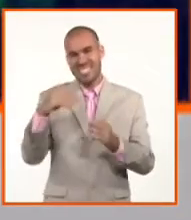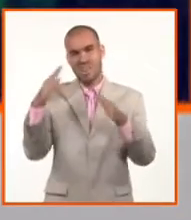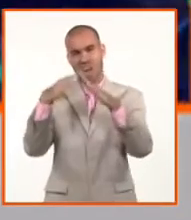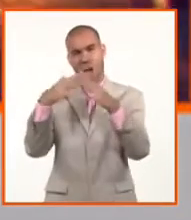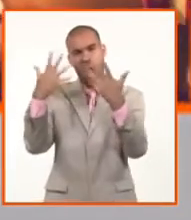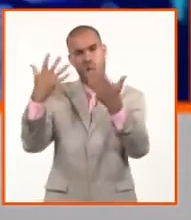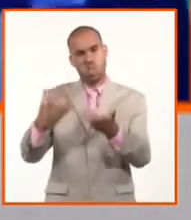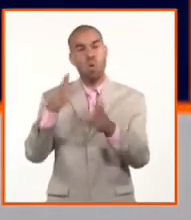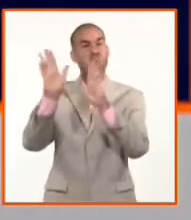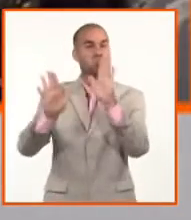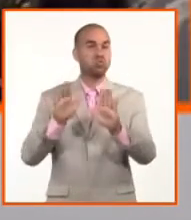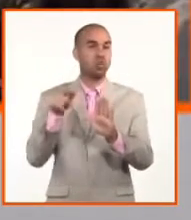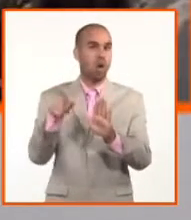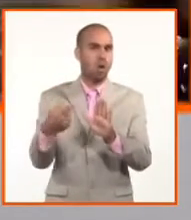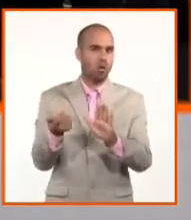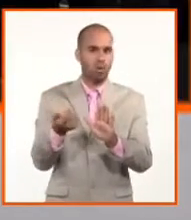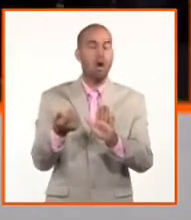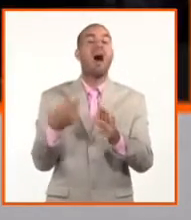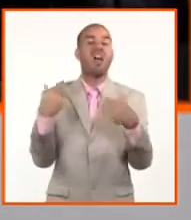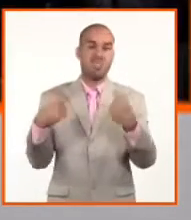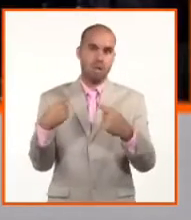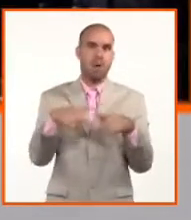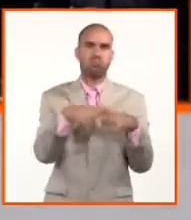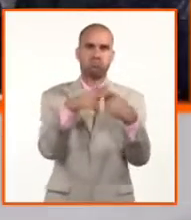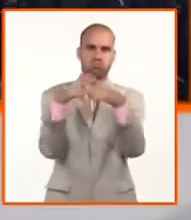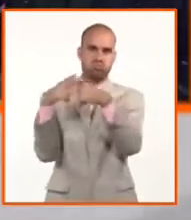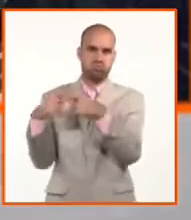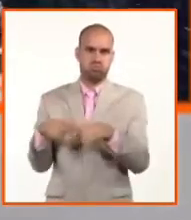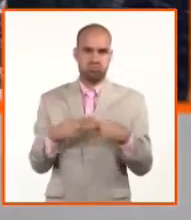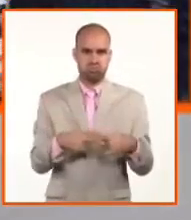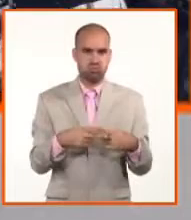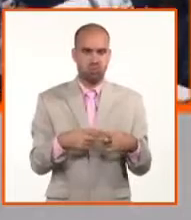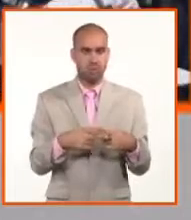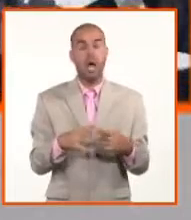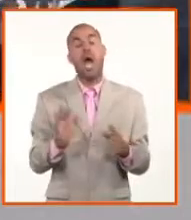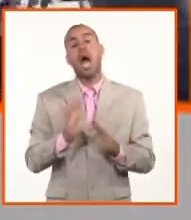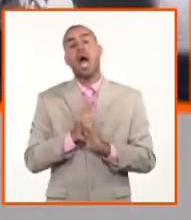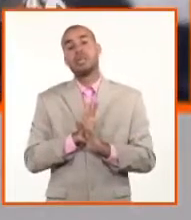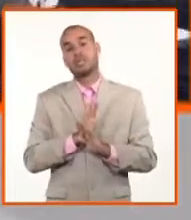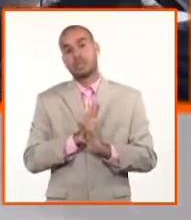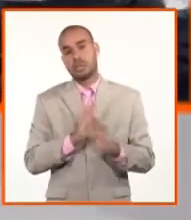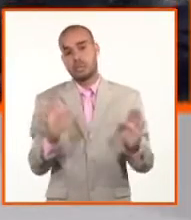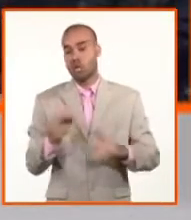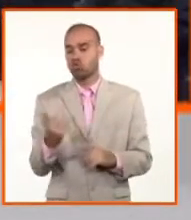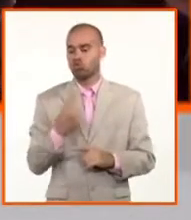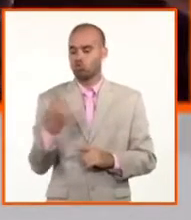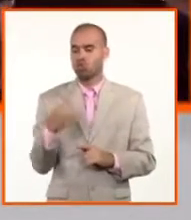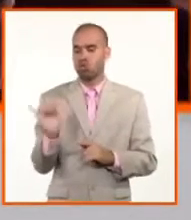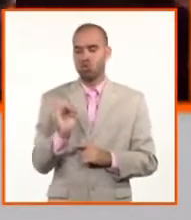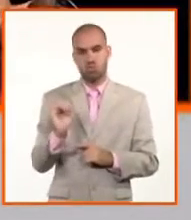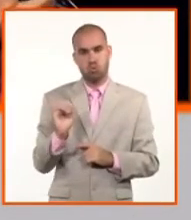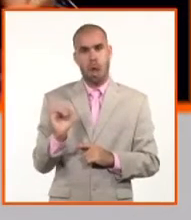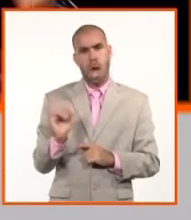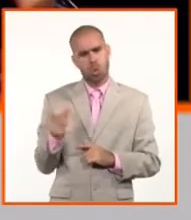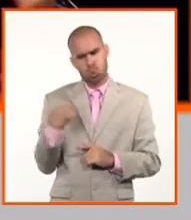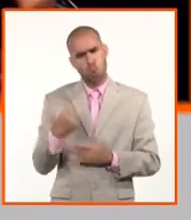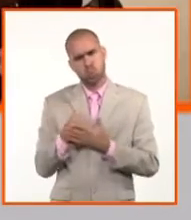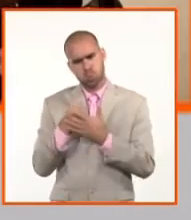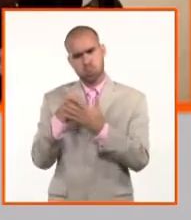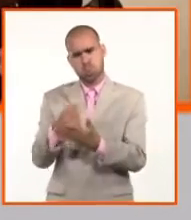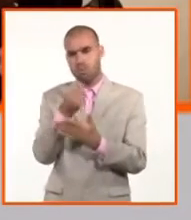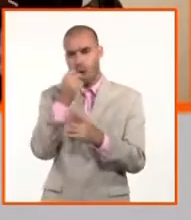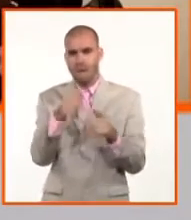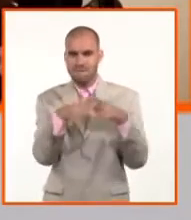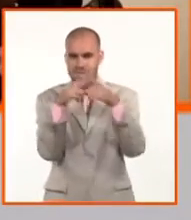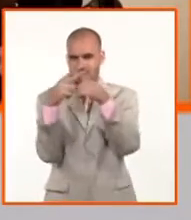necesidad de que se interviniera, y que, bueno, pues de alguna manera hayamos puesto nuestro granito de arena para lo que posteriormente